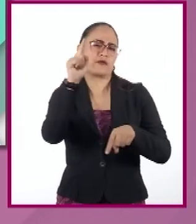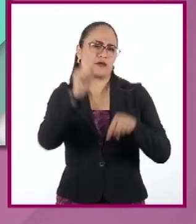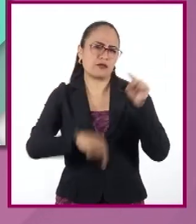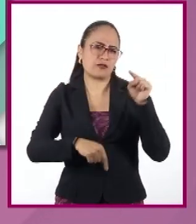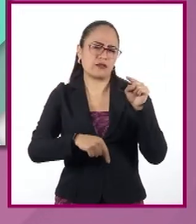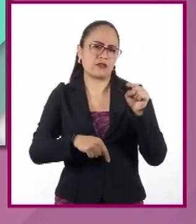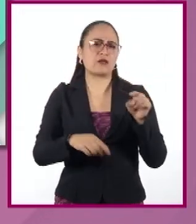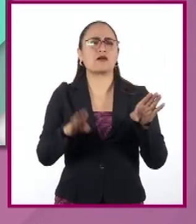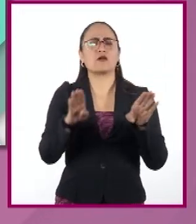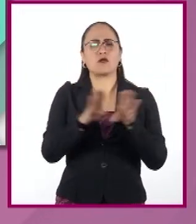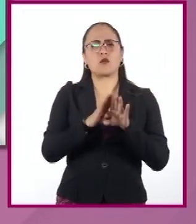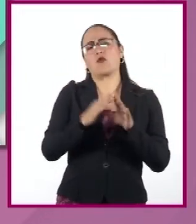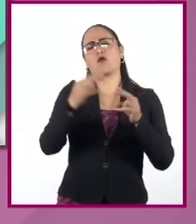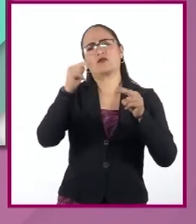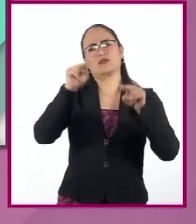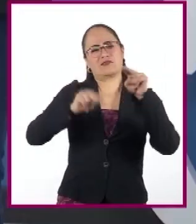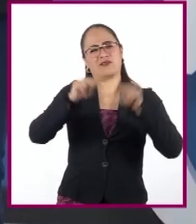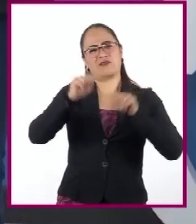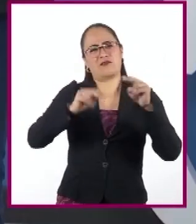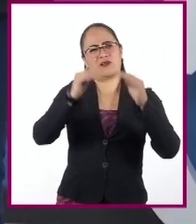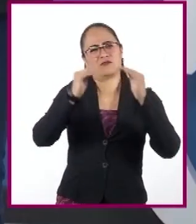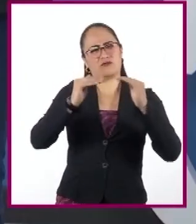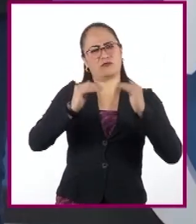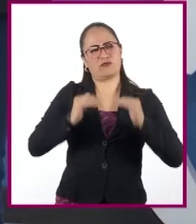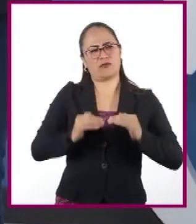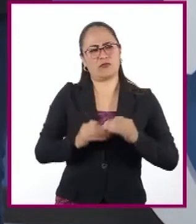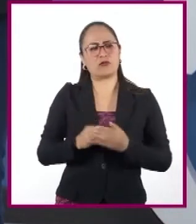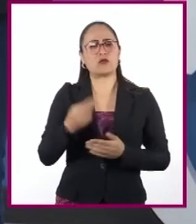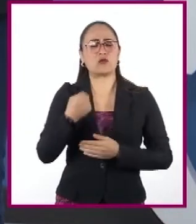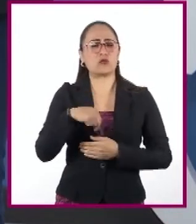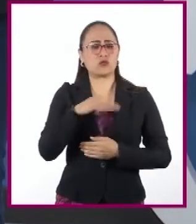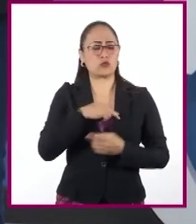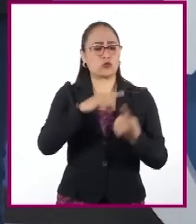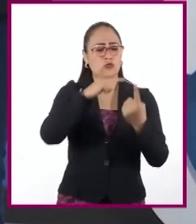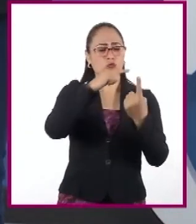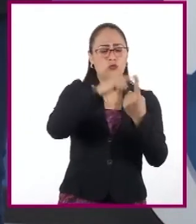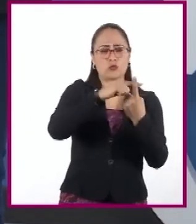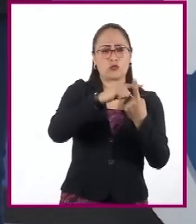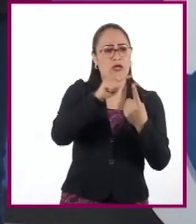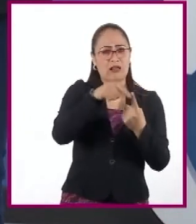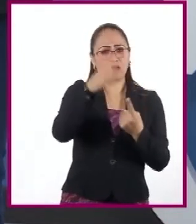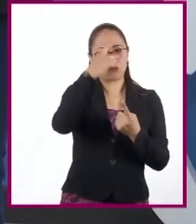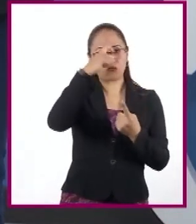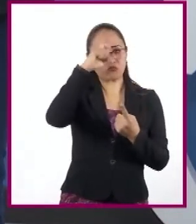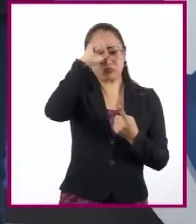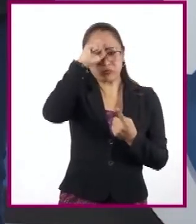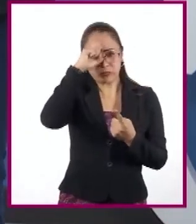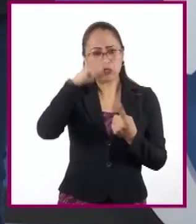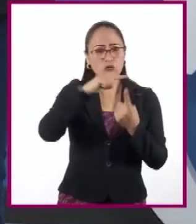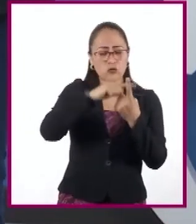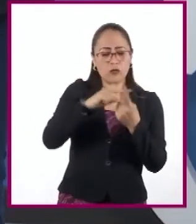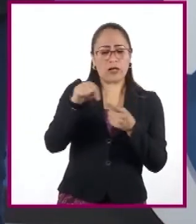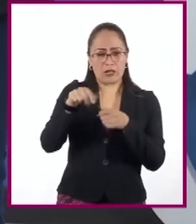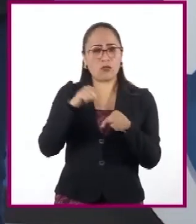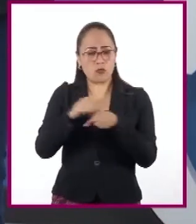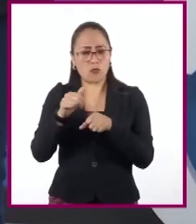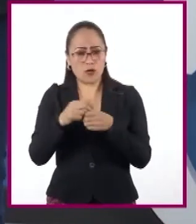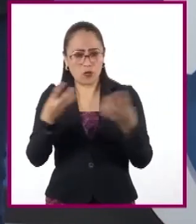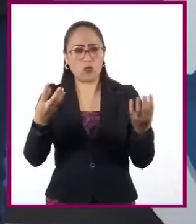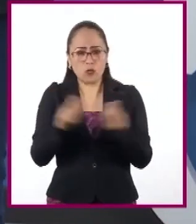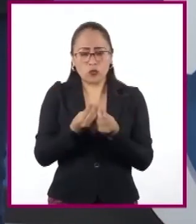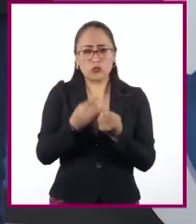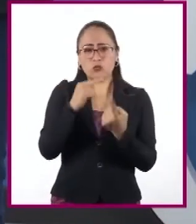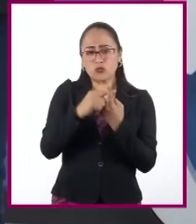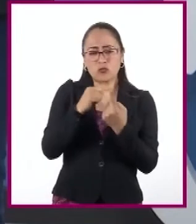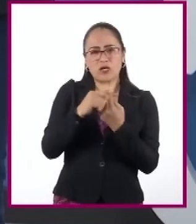aplicando la jerarquía de operaciones. Como no podemos sumar una cantidad que aún no conocemos a una cantidad que